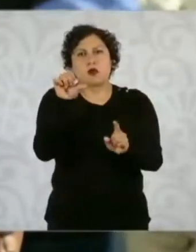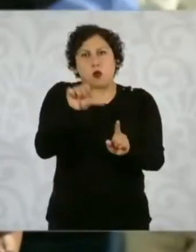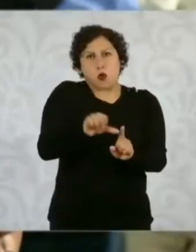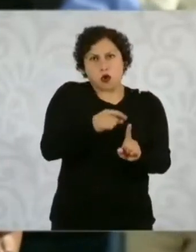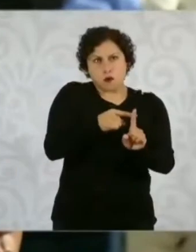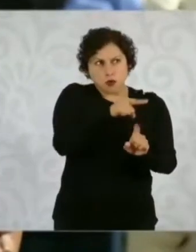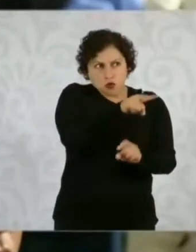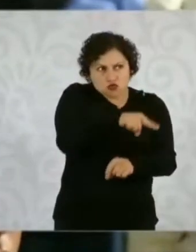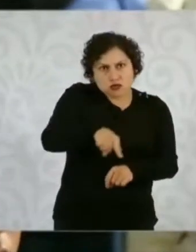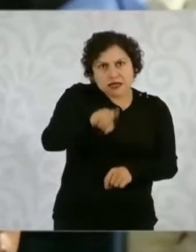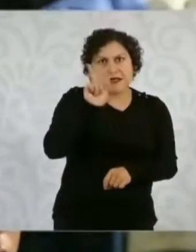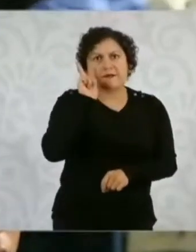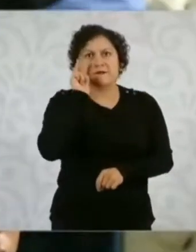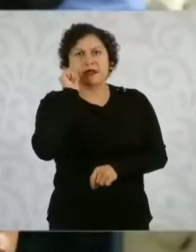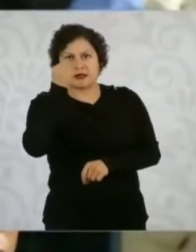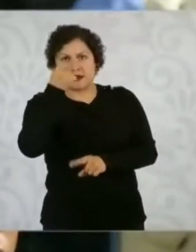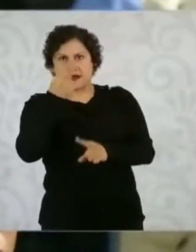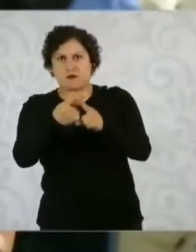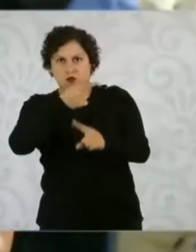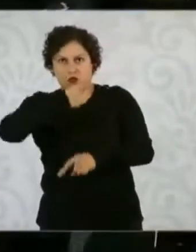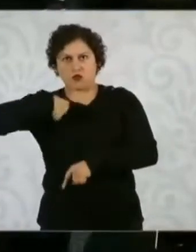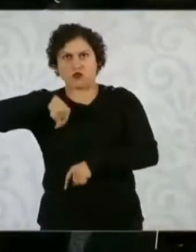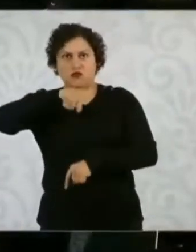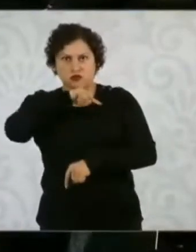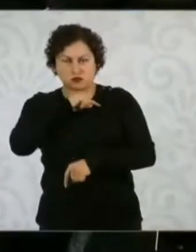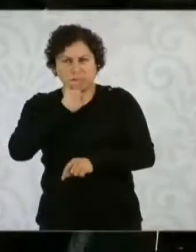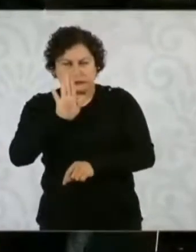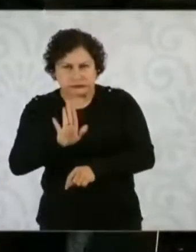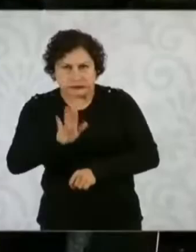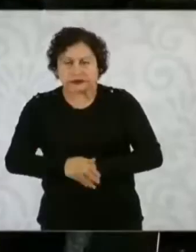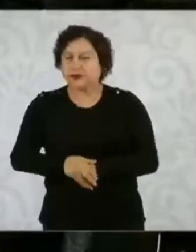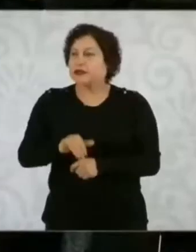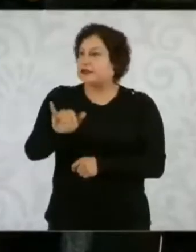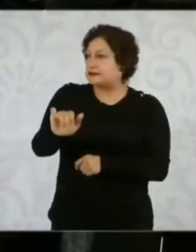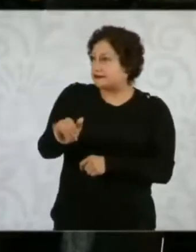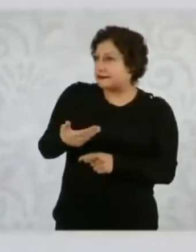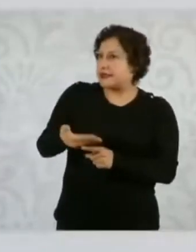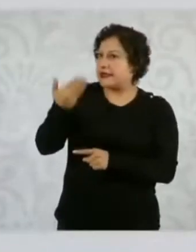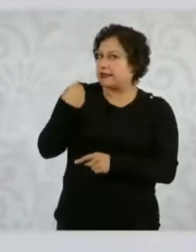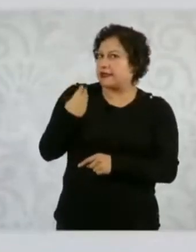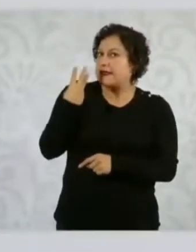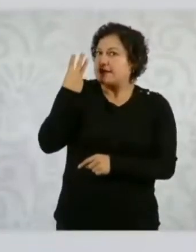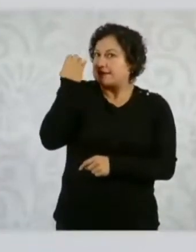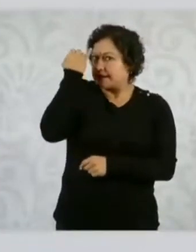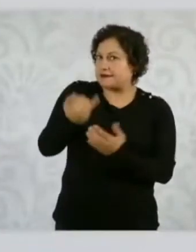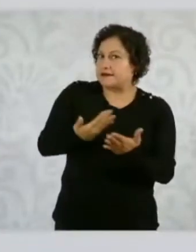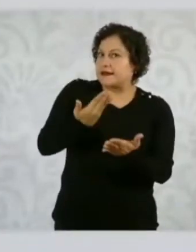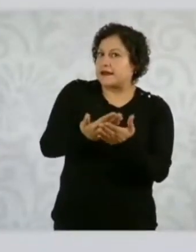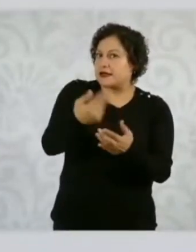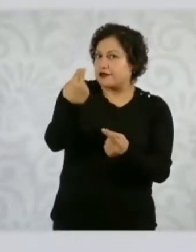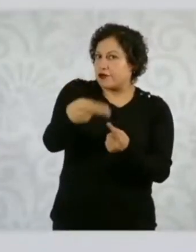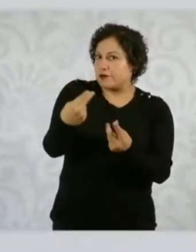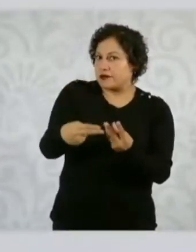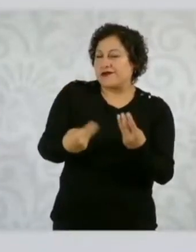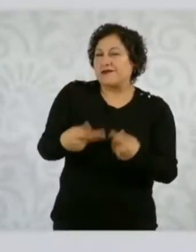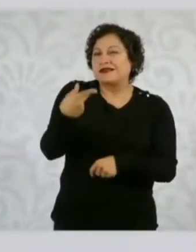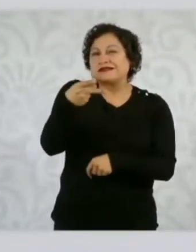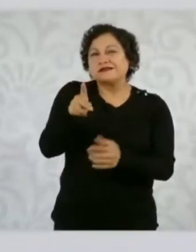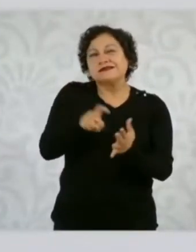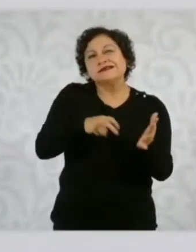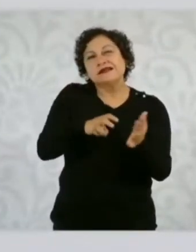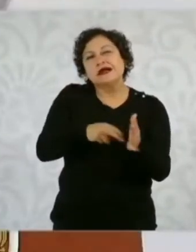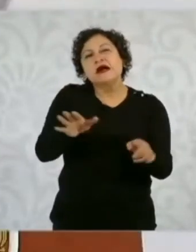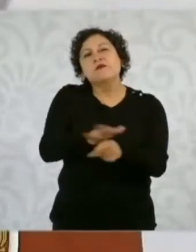por nosotros, algo así me parece. Ha tenido tres posibilidades de nombre, pero creemos que mientras más claro sea el nombre,